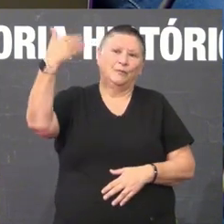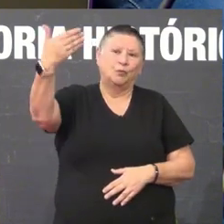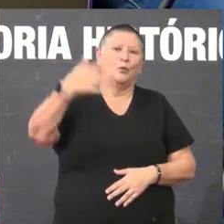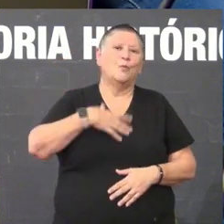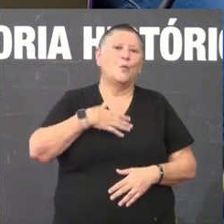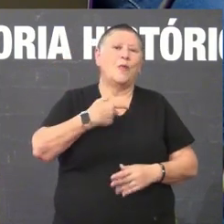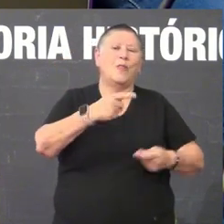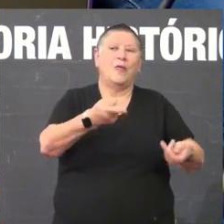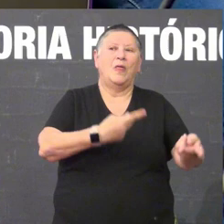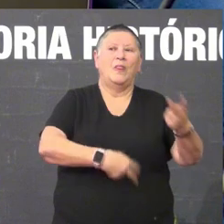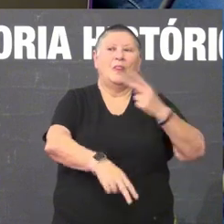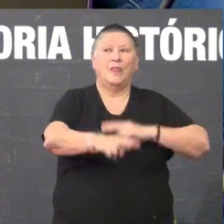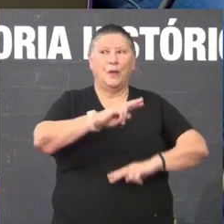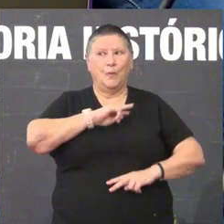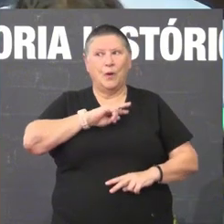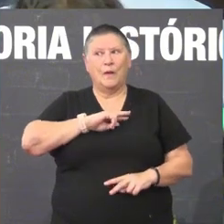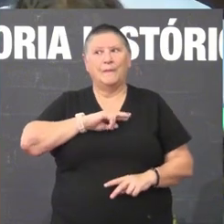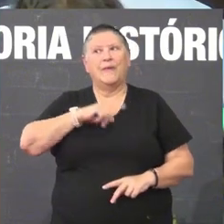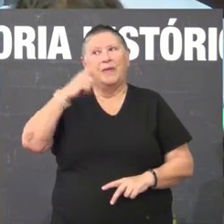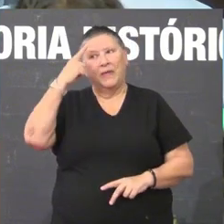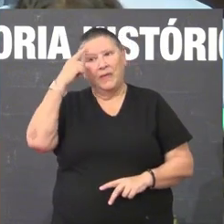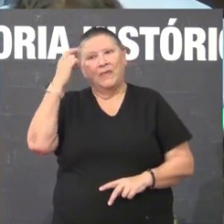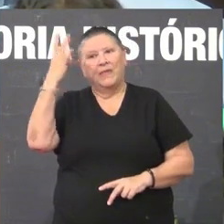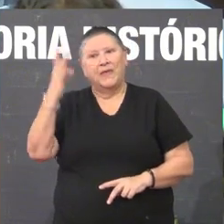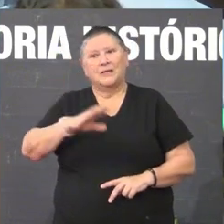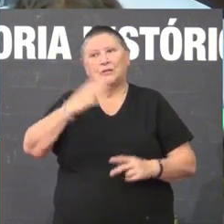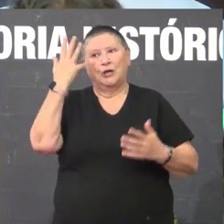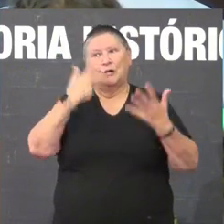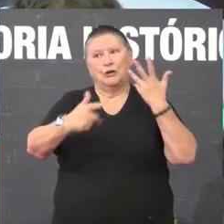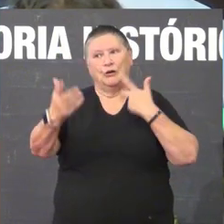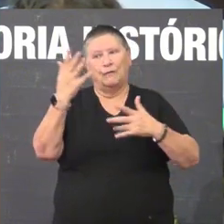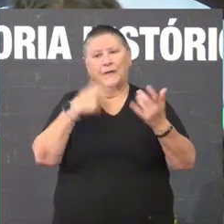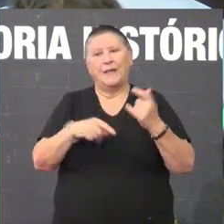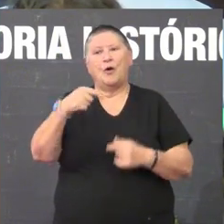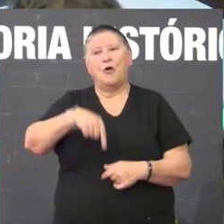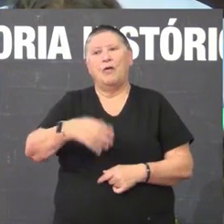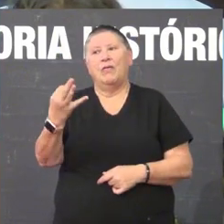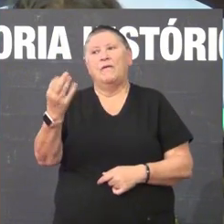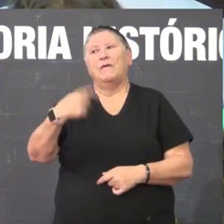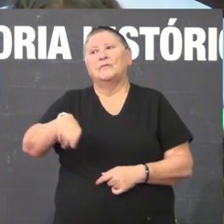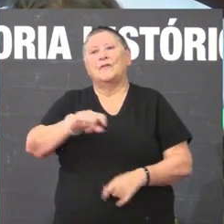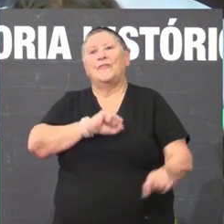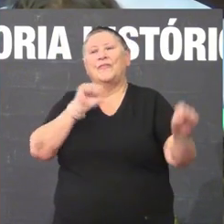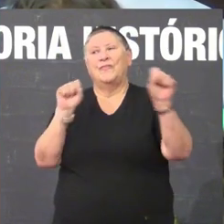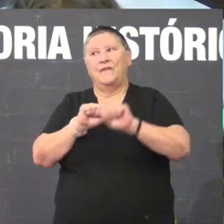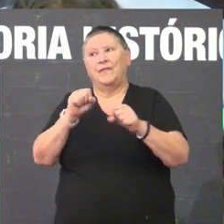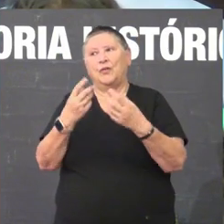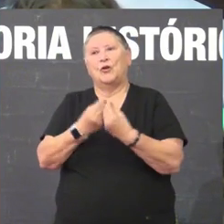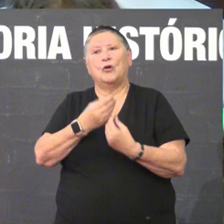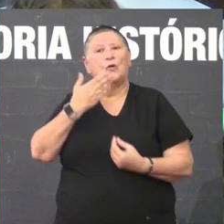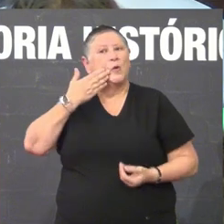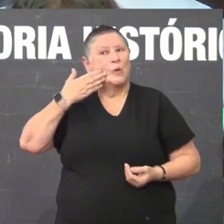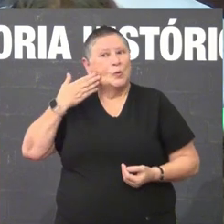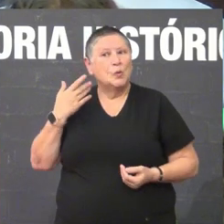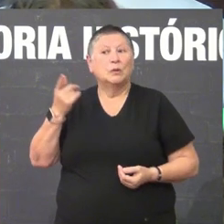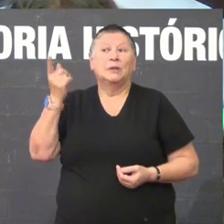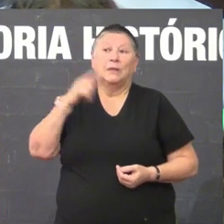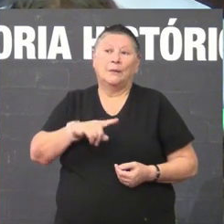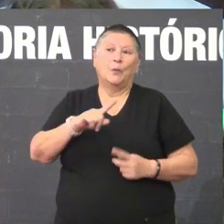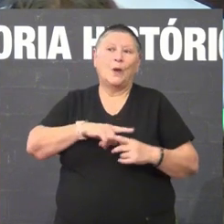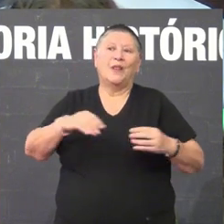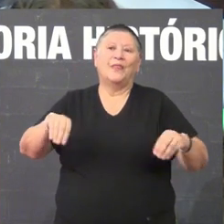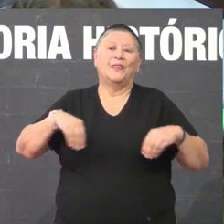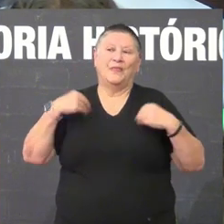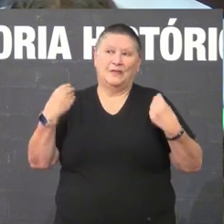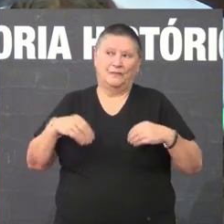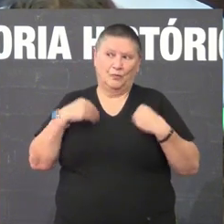robadas no solo es defenderlas hoy con todo el orgullo no sino disputar el relato sobre la